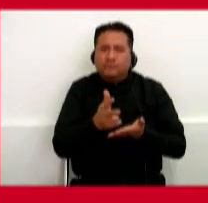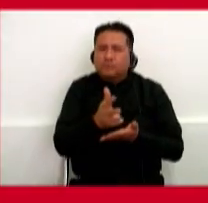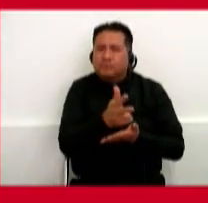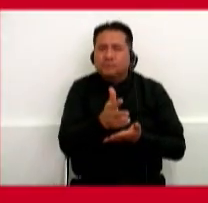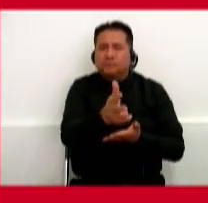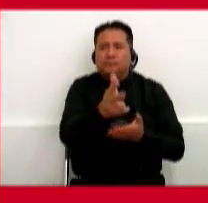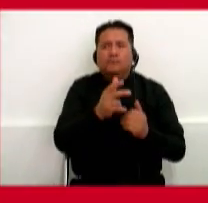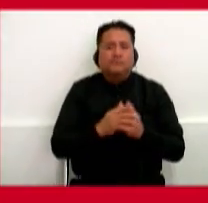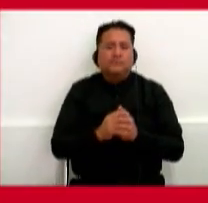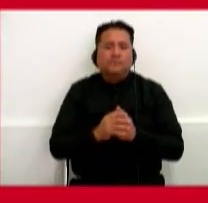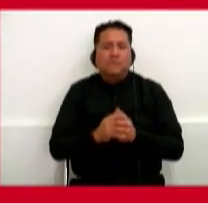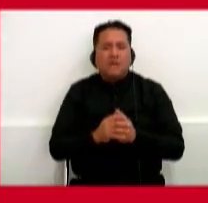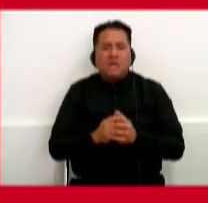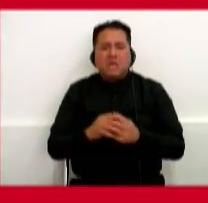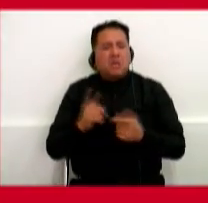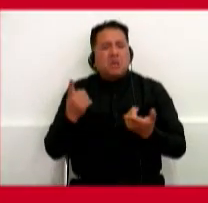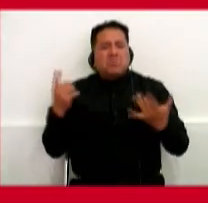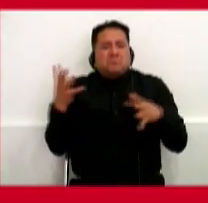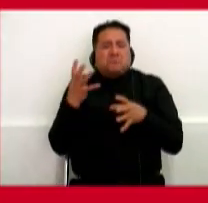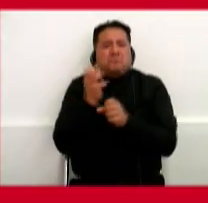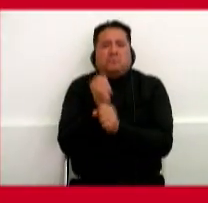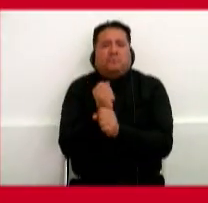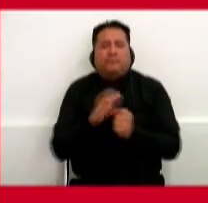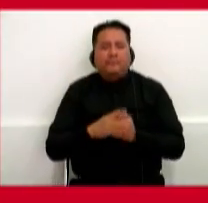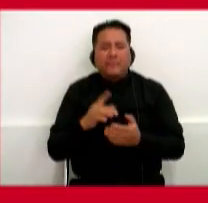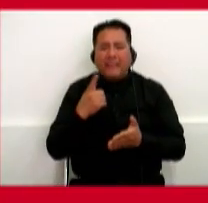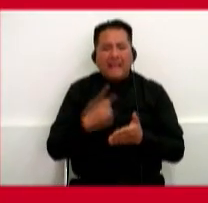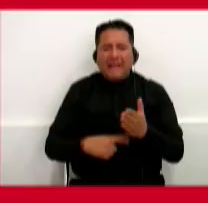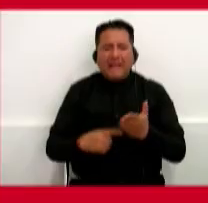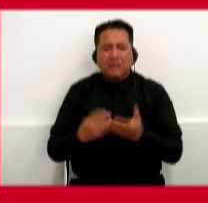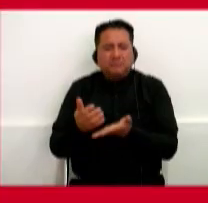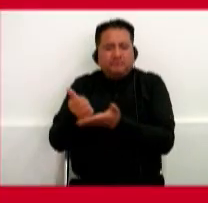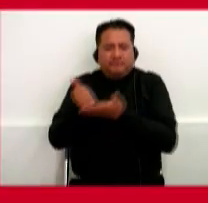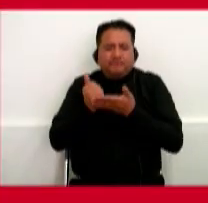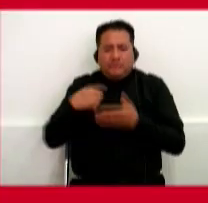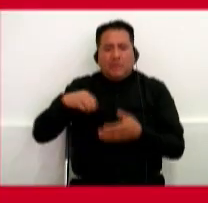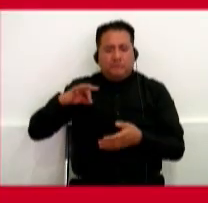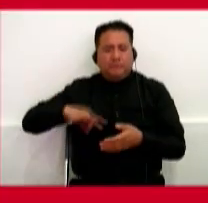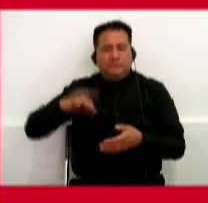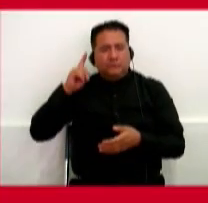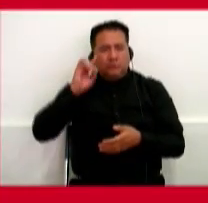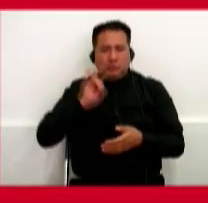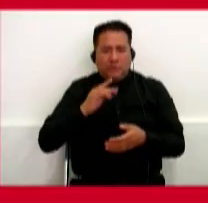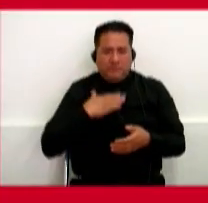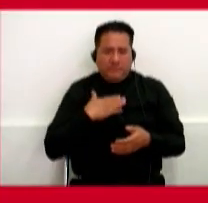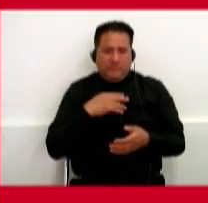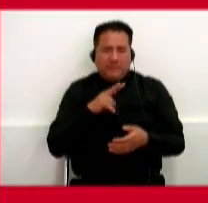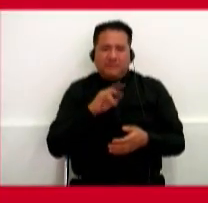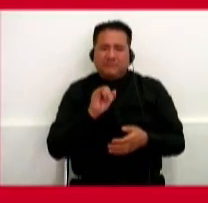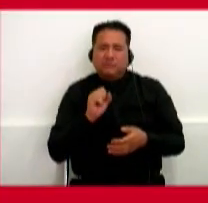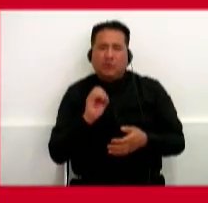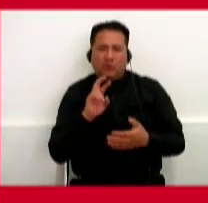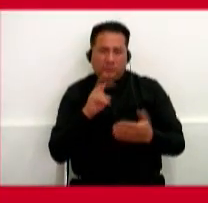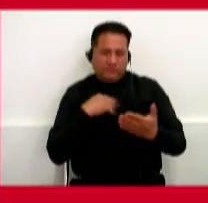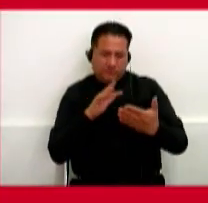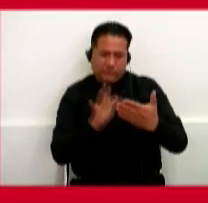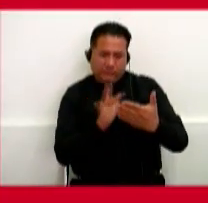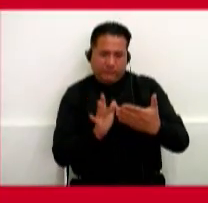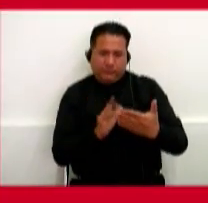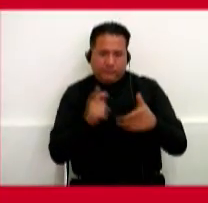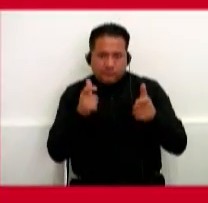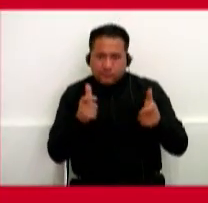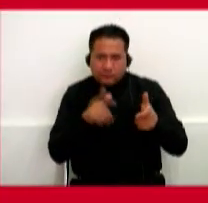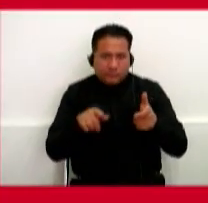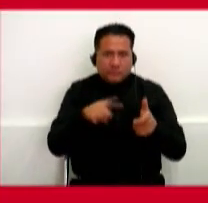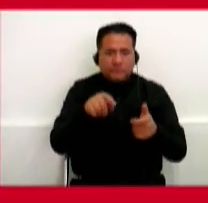Entonces, resumiendo, ¿qué es lo que nos ha dado como beneficio el poder implementar este visor? Primero, a nivel operacional, es justamente que sea rápido